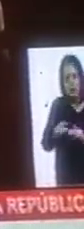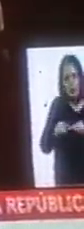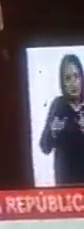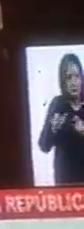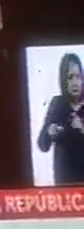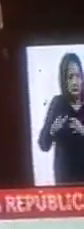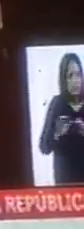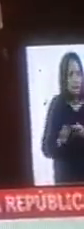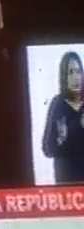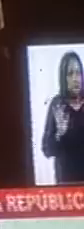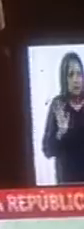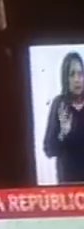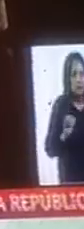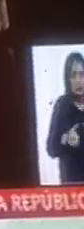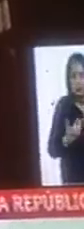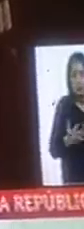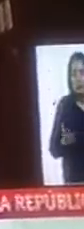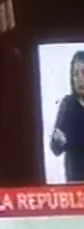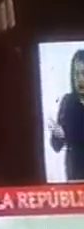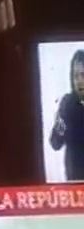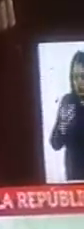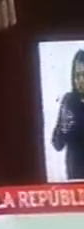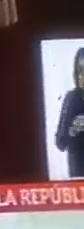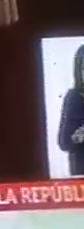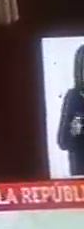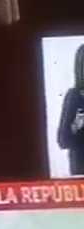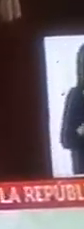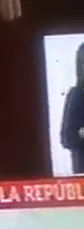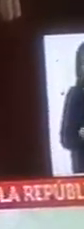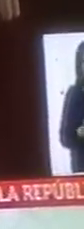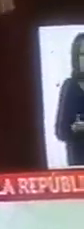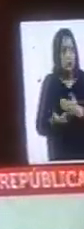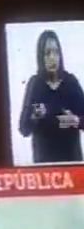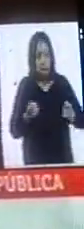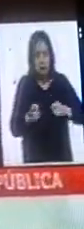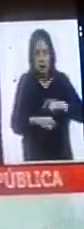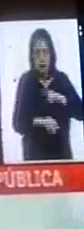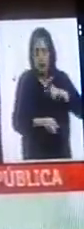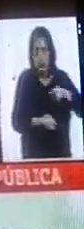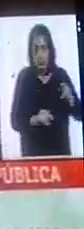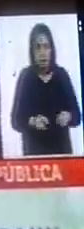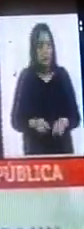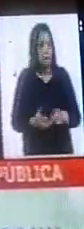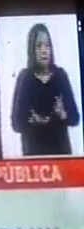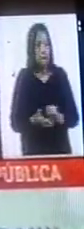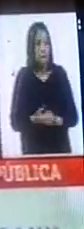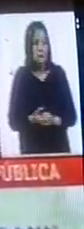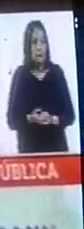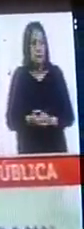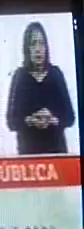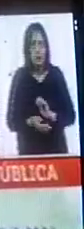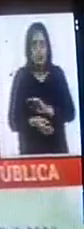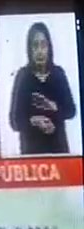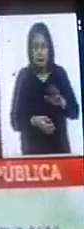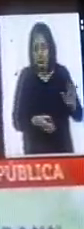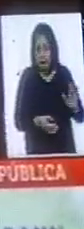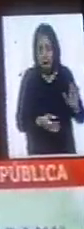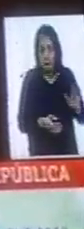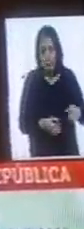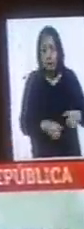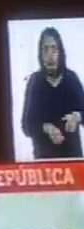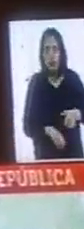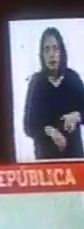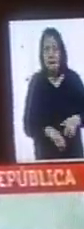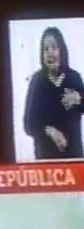en tal sentido convocaremos de inmediato a todos los gobernadores regionales a los y a sus directores